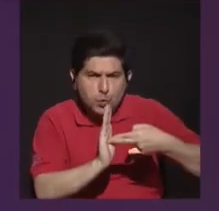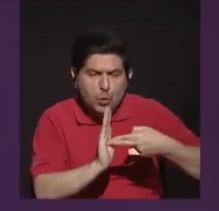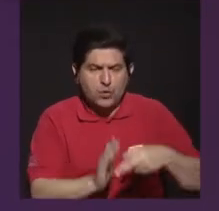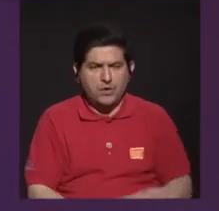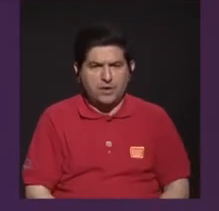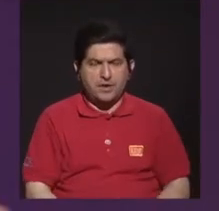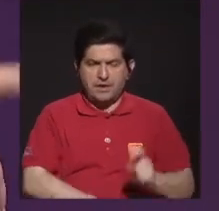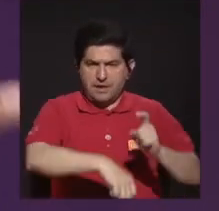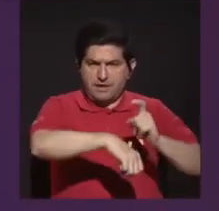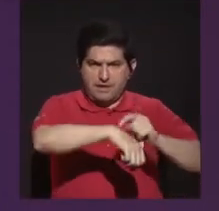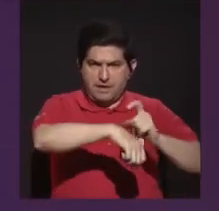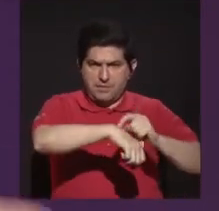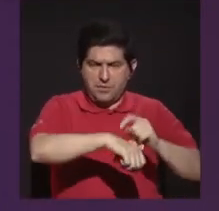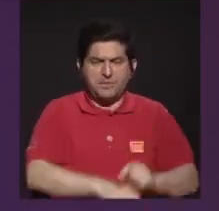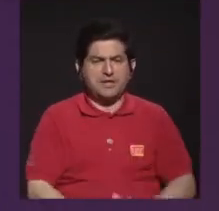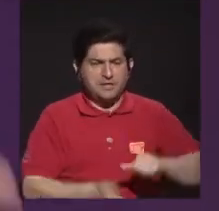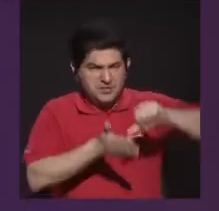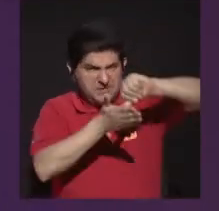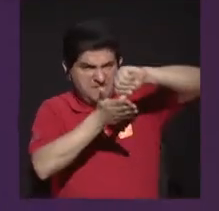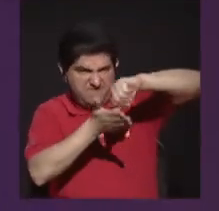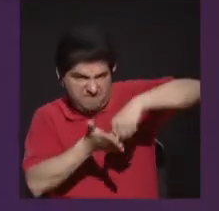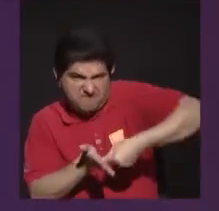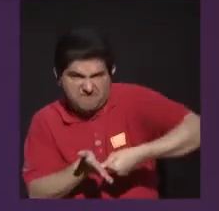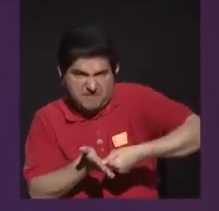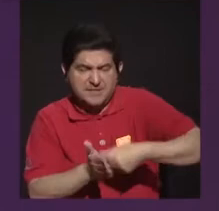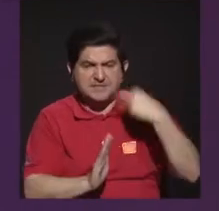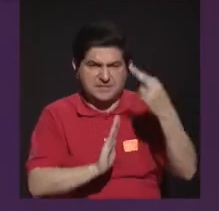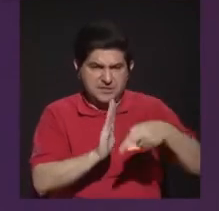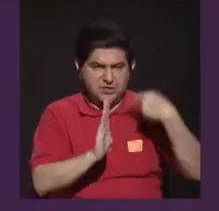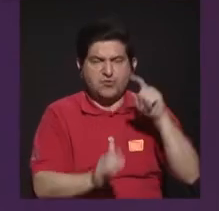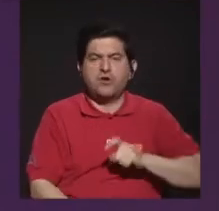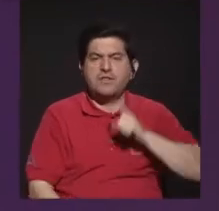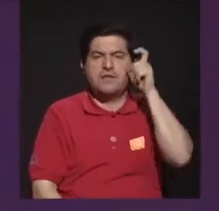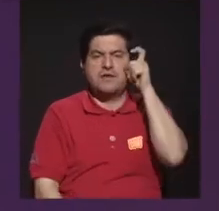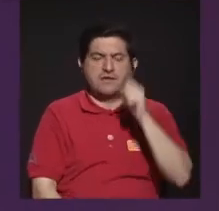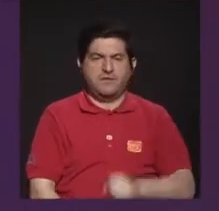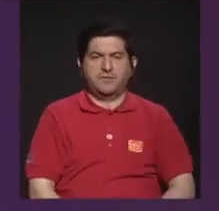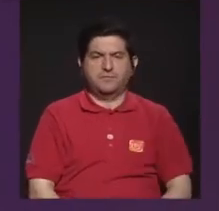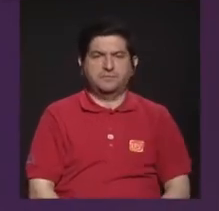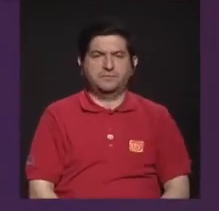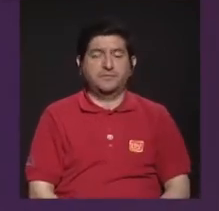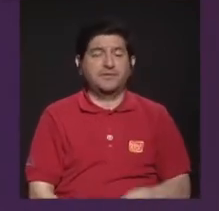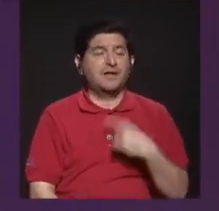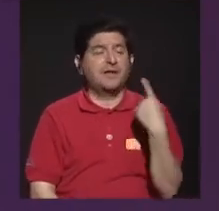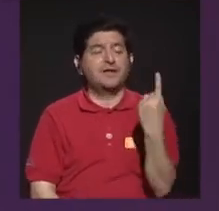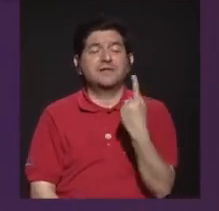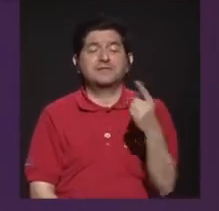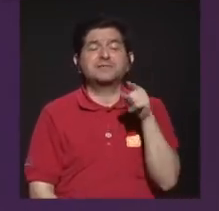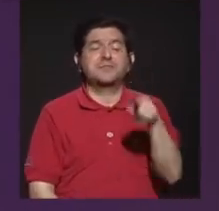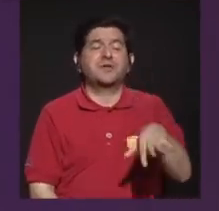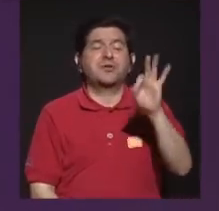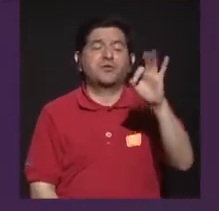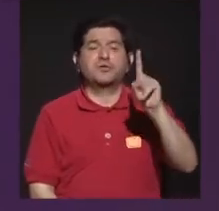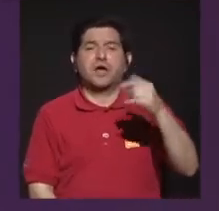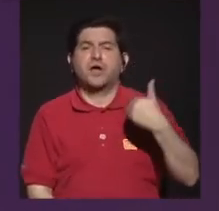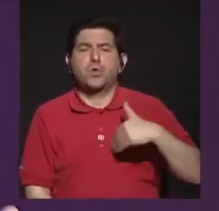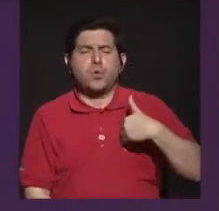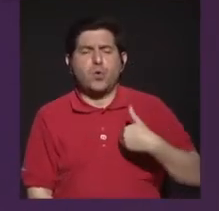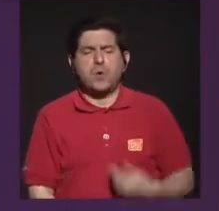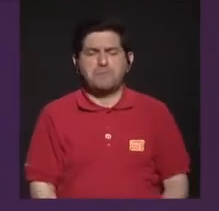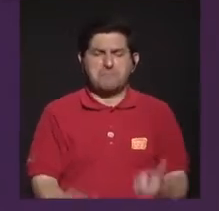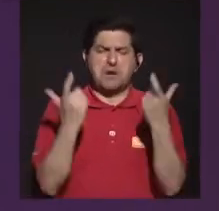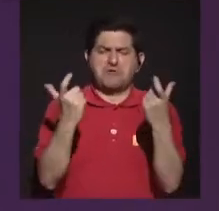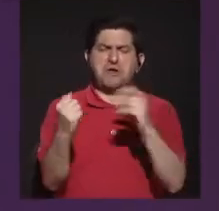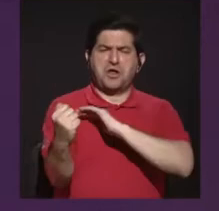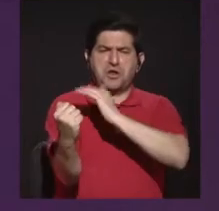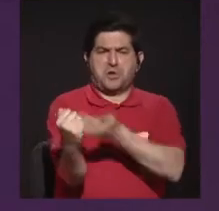el reforzamiento de los roles de género, ¿no? En los que casi siempre tenemos un hombre rico y poderoso